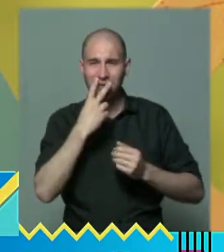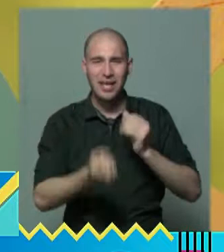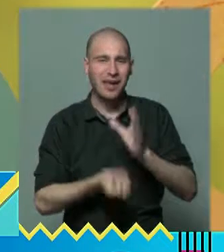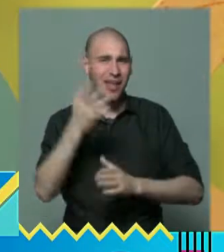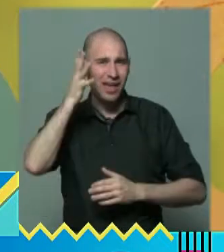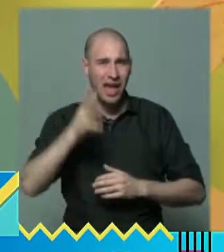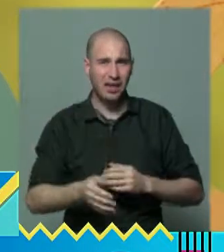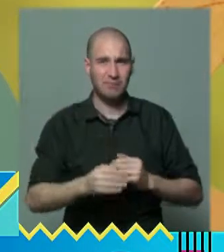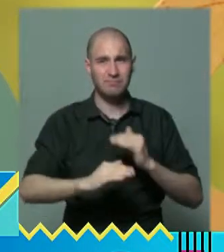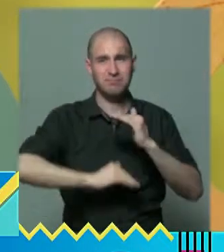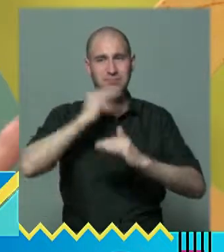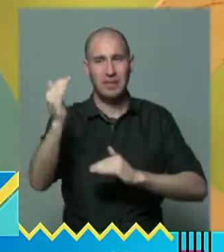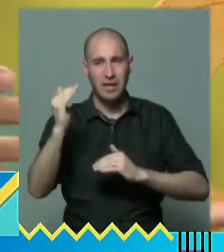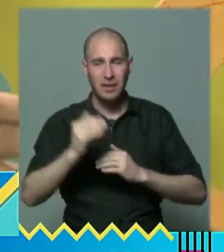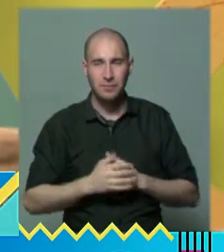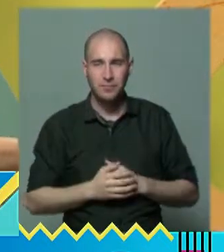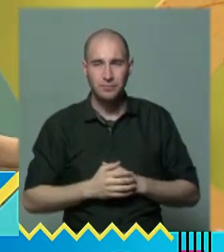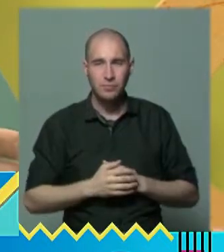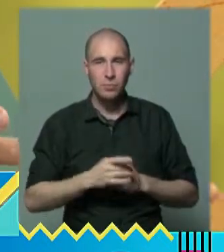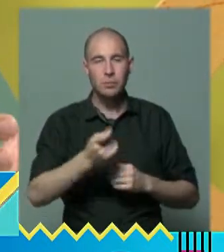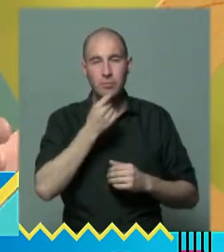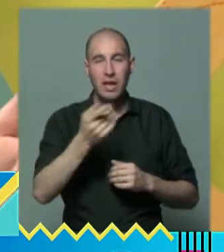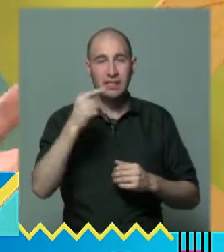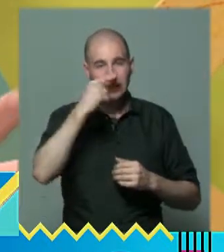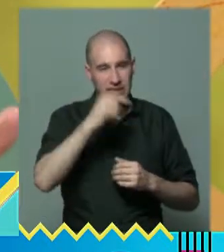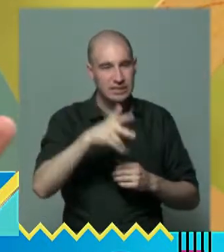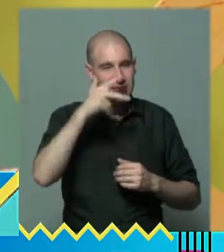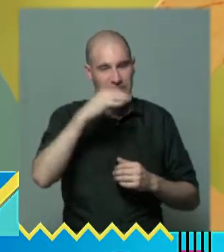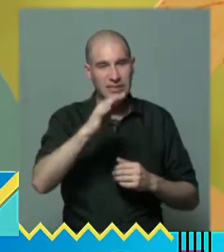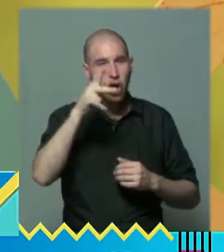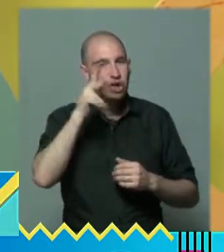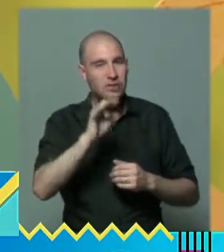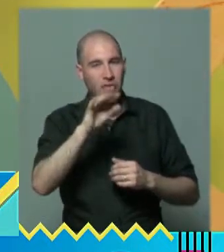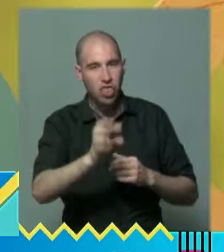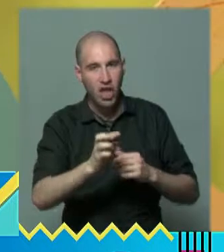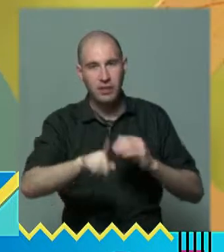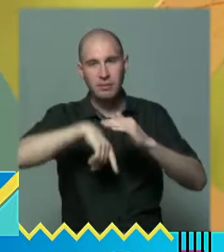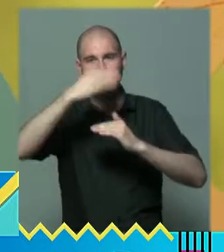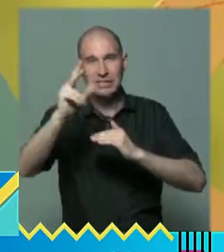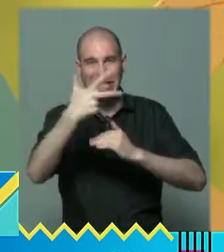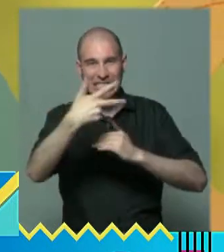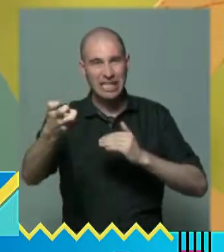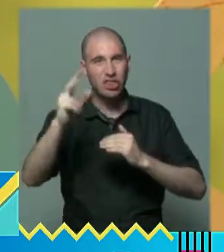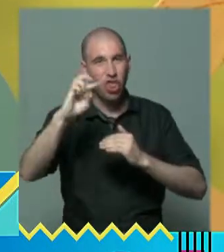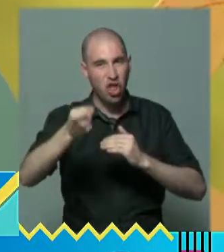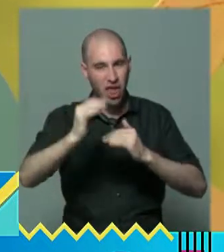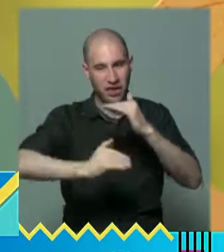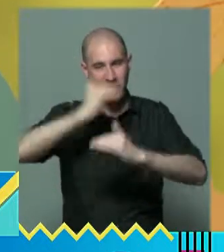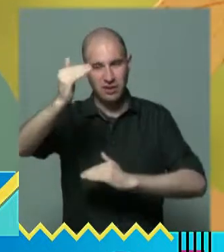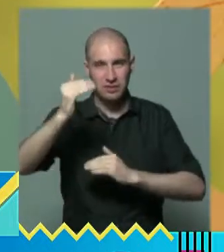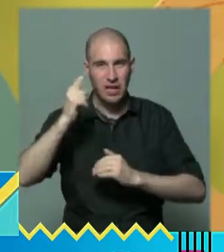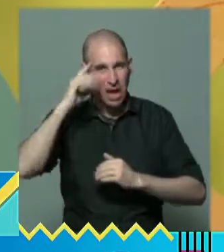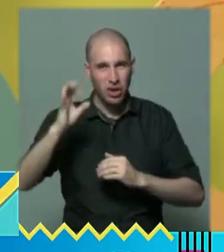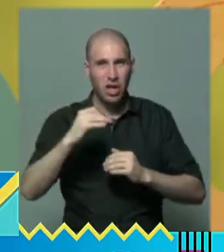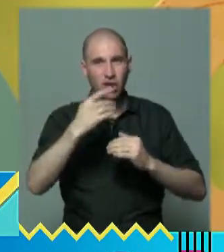energía pasó de ser en algún momento 70, 80 dólares pasó a casi 300 dólares, en definitiva. Y acordate,